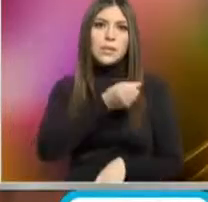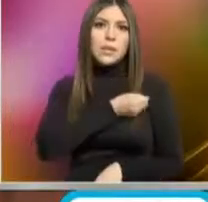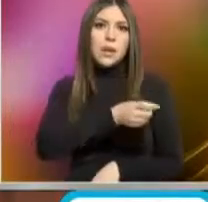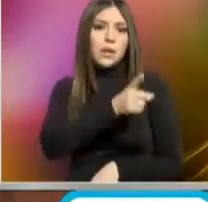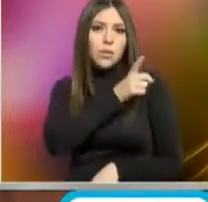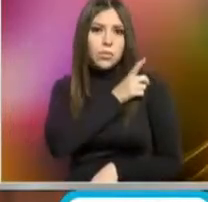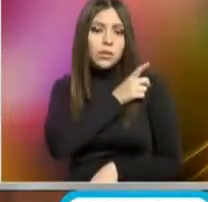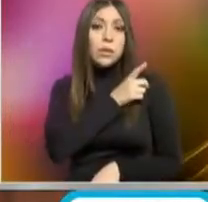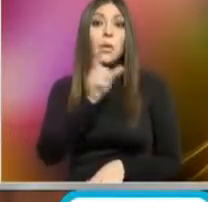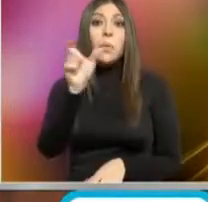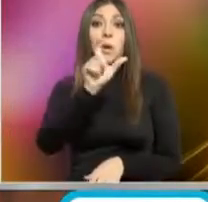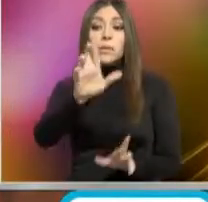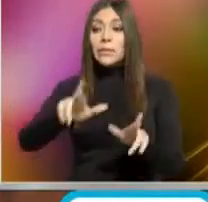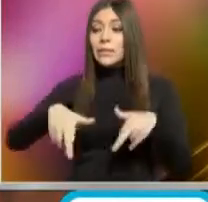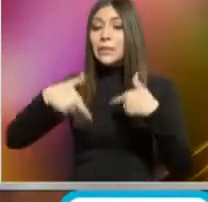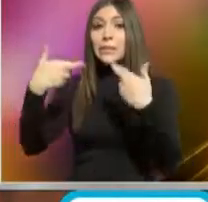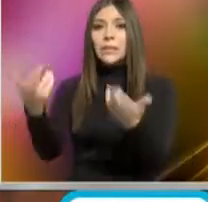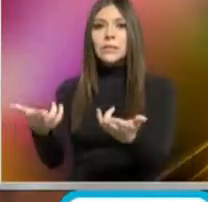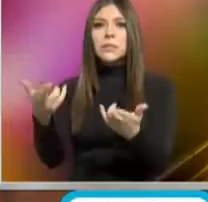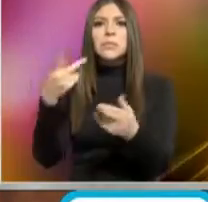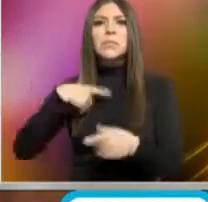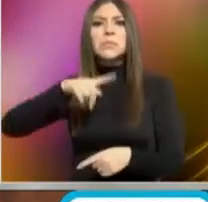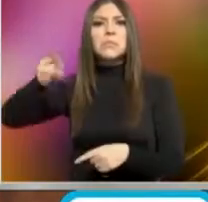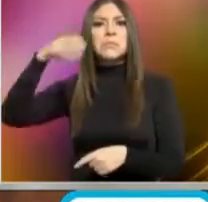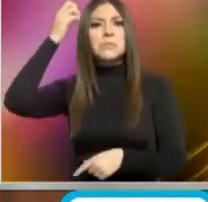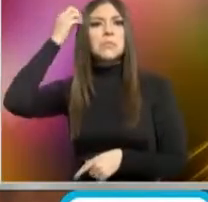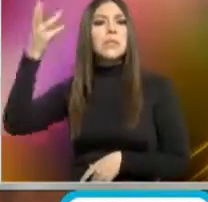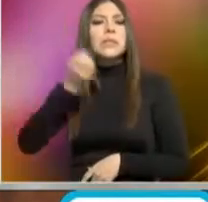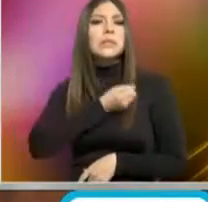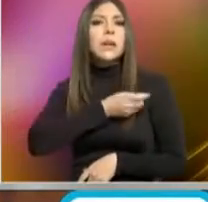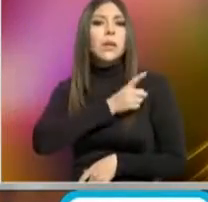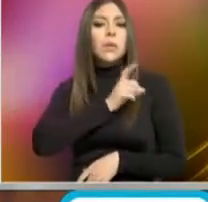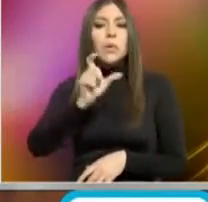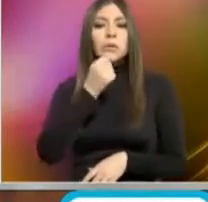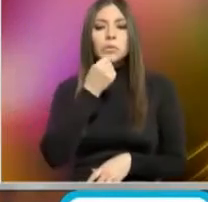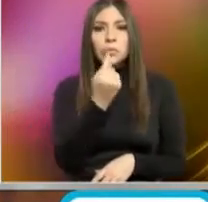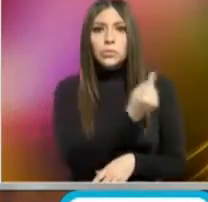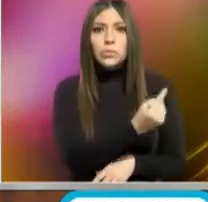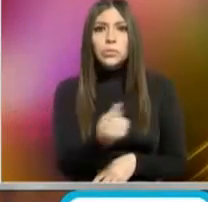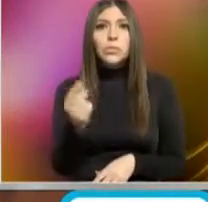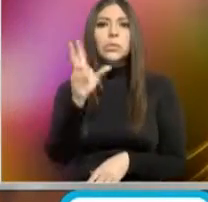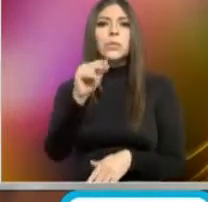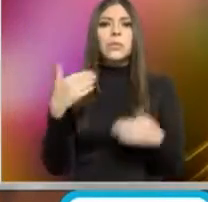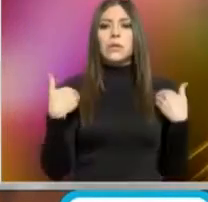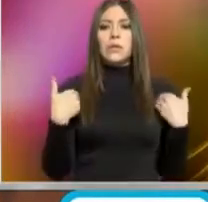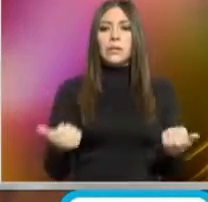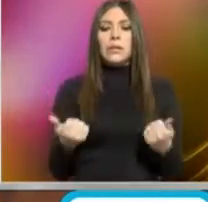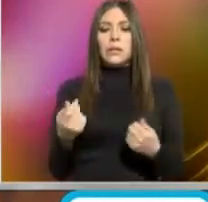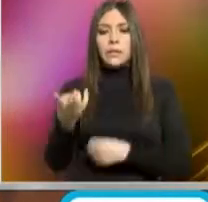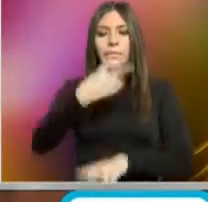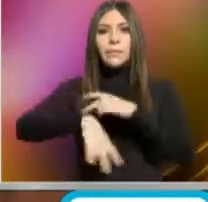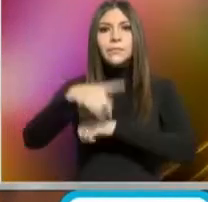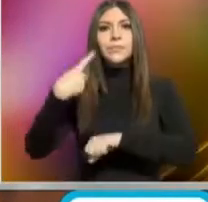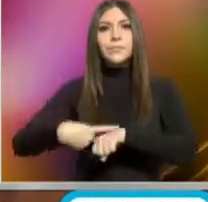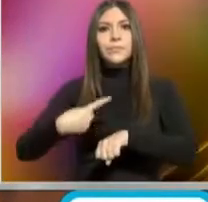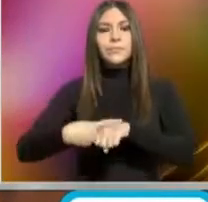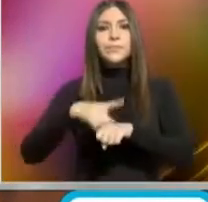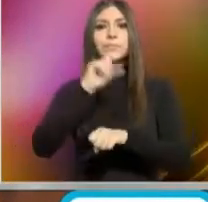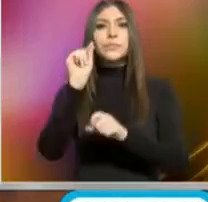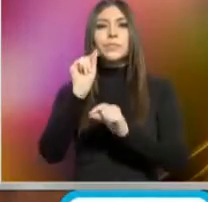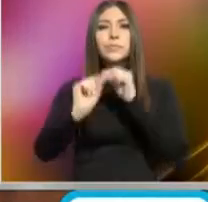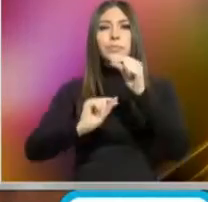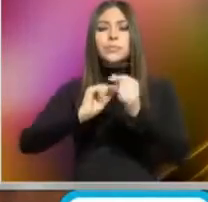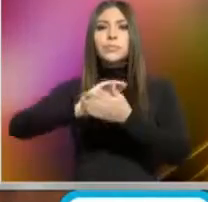estar dando este tipo de regalos para los más pequeños. Y si no se atienden estas enfermedades que pueden ser producidas, pues pueden